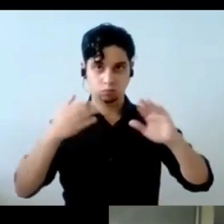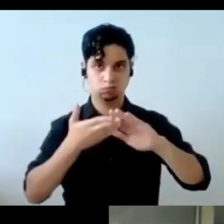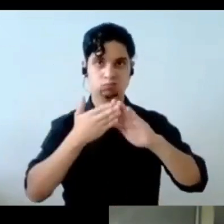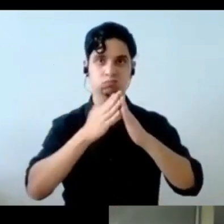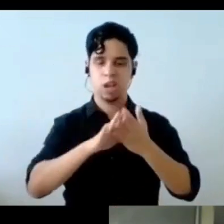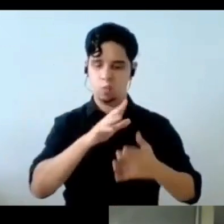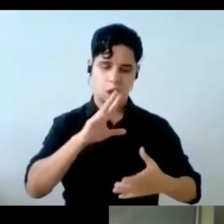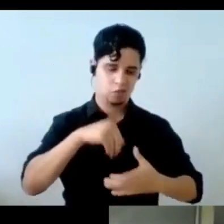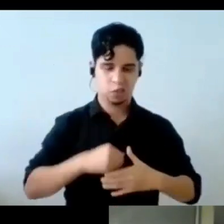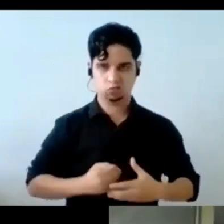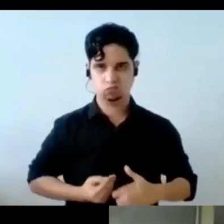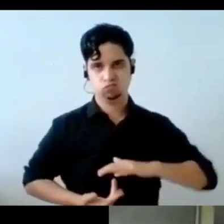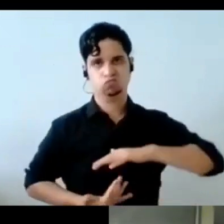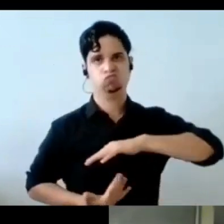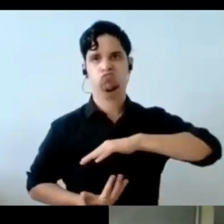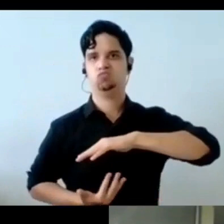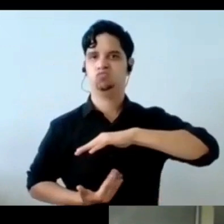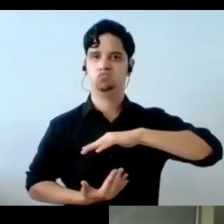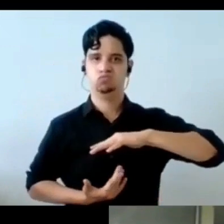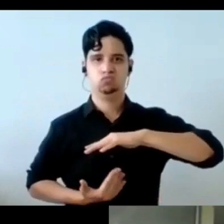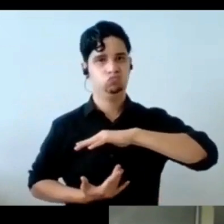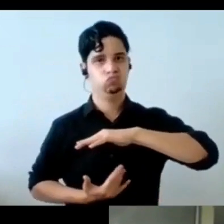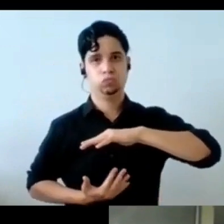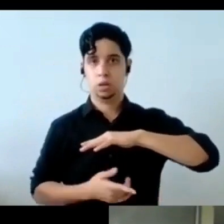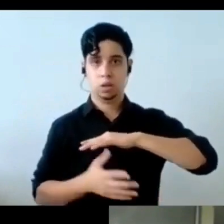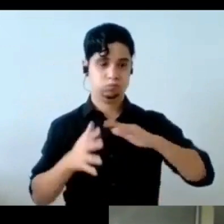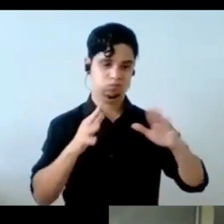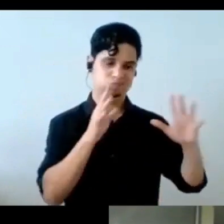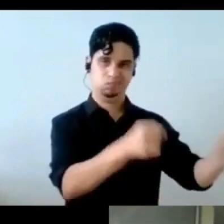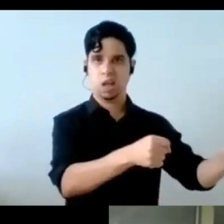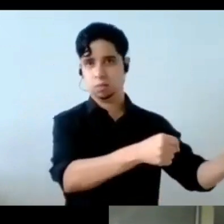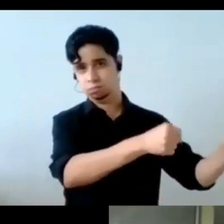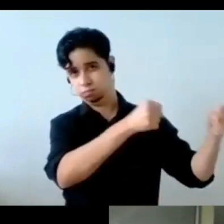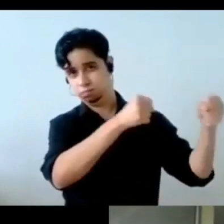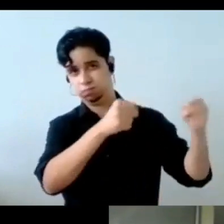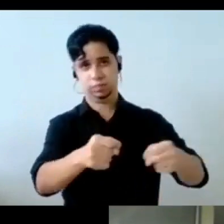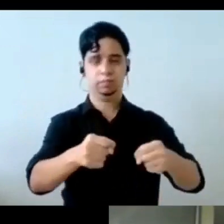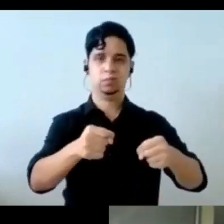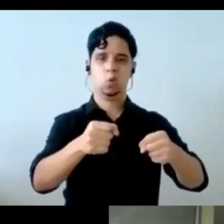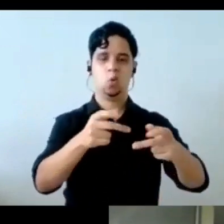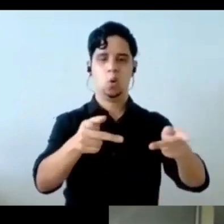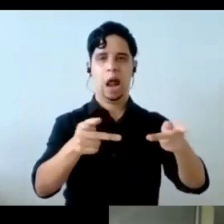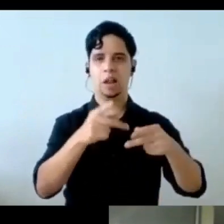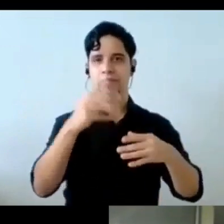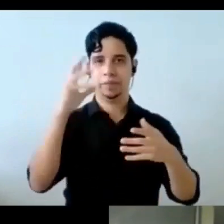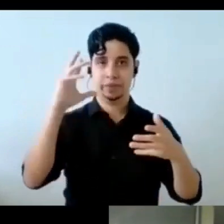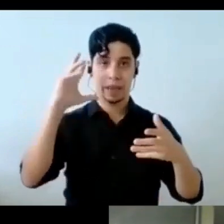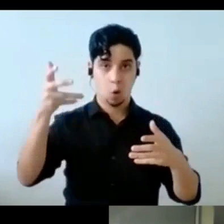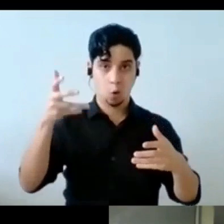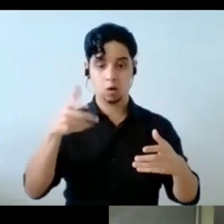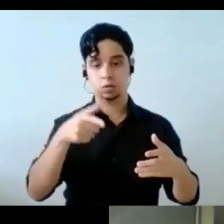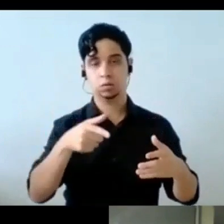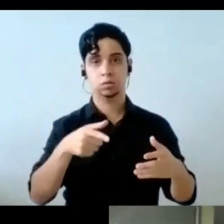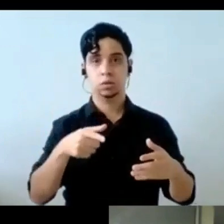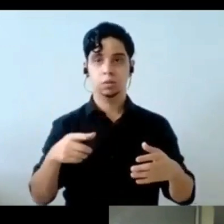una rabia tan inmensa que ahí lo agarraron y lo metieron a un manicomio. Así que desde que le estaban tildando de loco, terminó